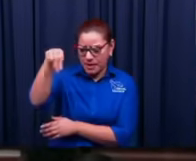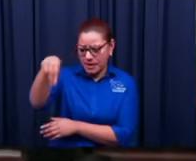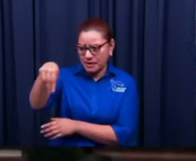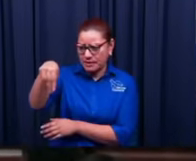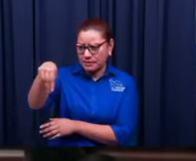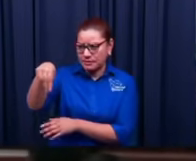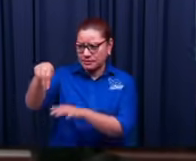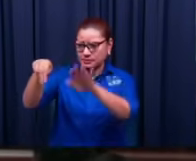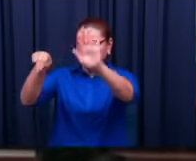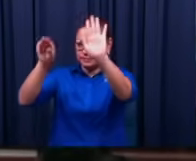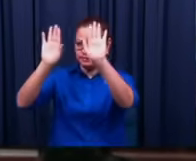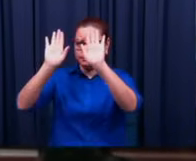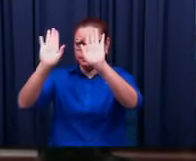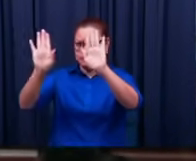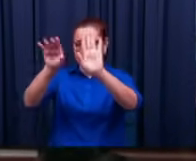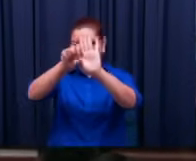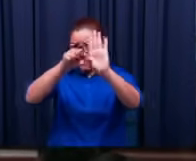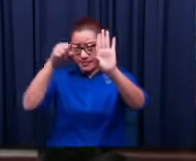pones tus manos: